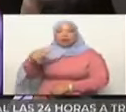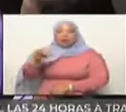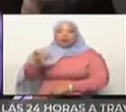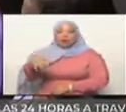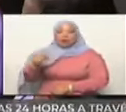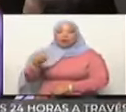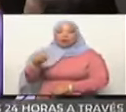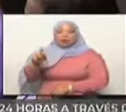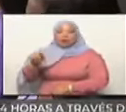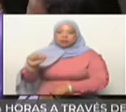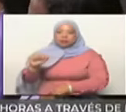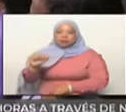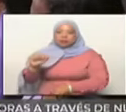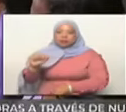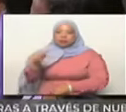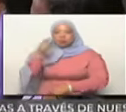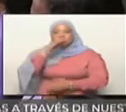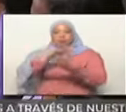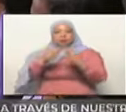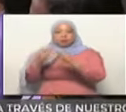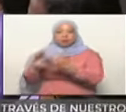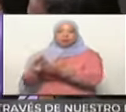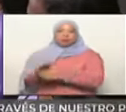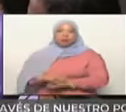capitana del pueblo Pemón,